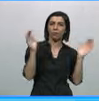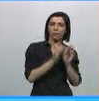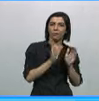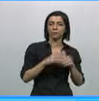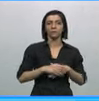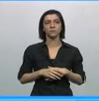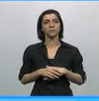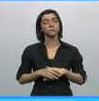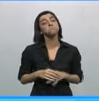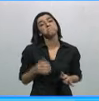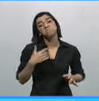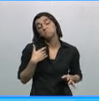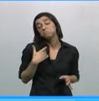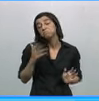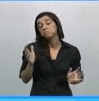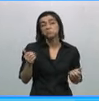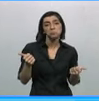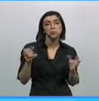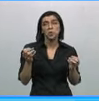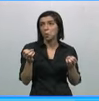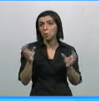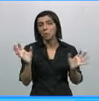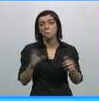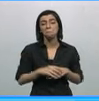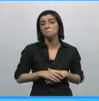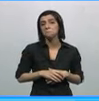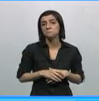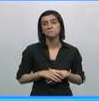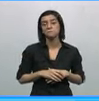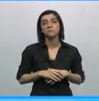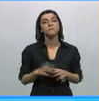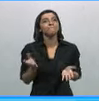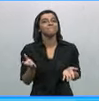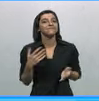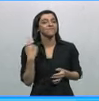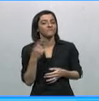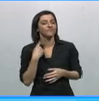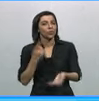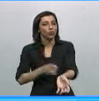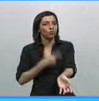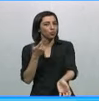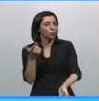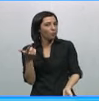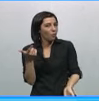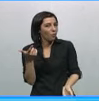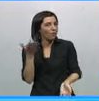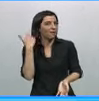No, a mí no me desagrada este torneo. No. Lo que pasa es que no estábamos acostumbrados.